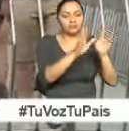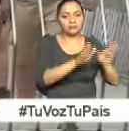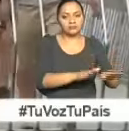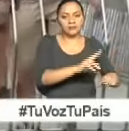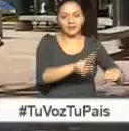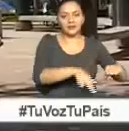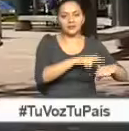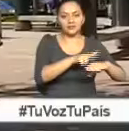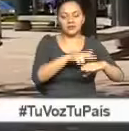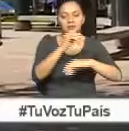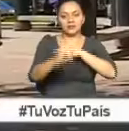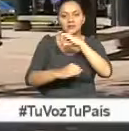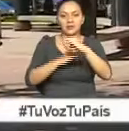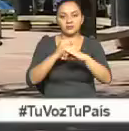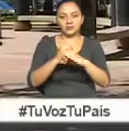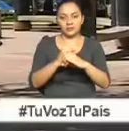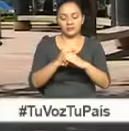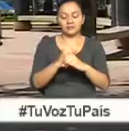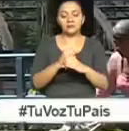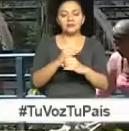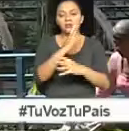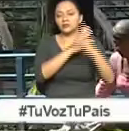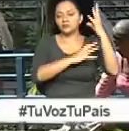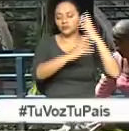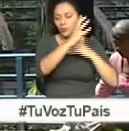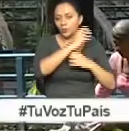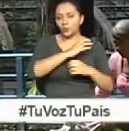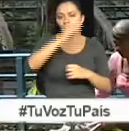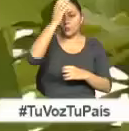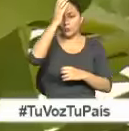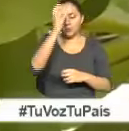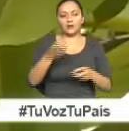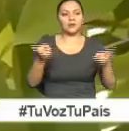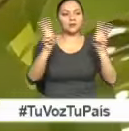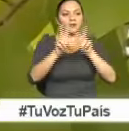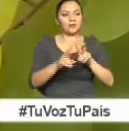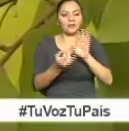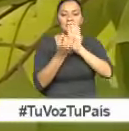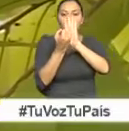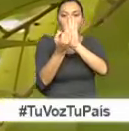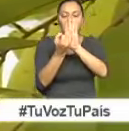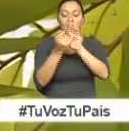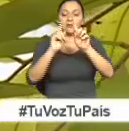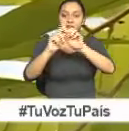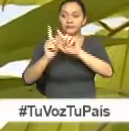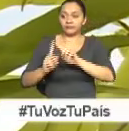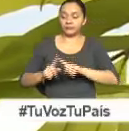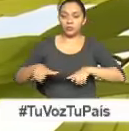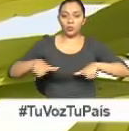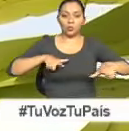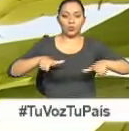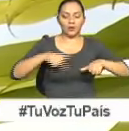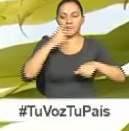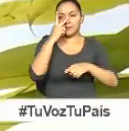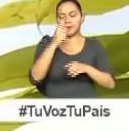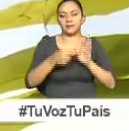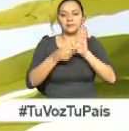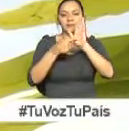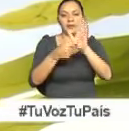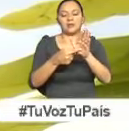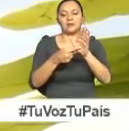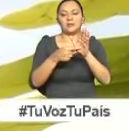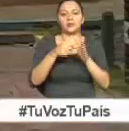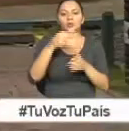nacionales y extranjeros. Su historia y cultura es también su sello. En varios lugares se puede observar referencias al